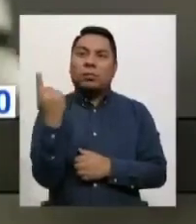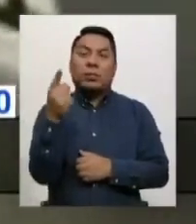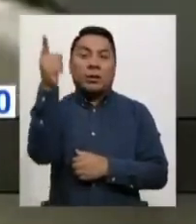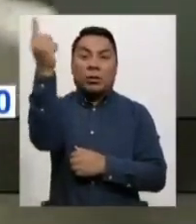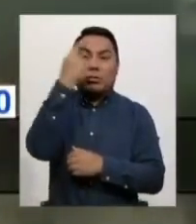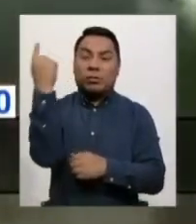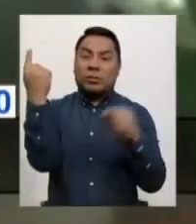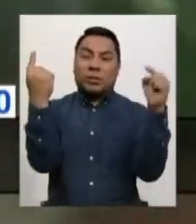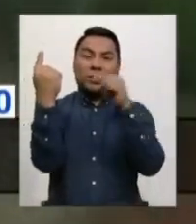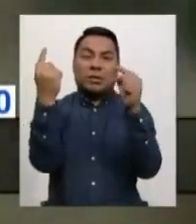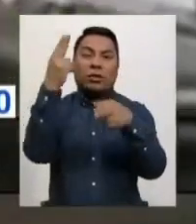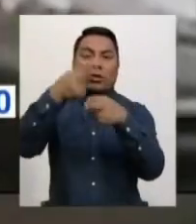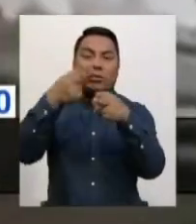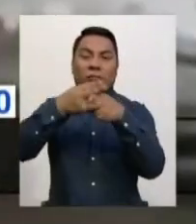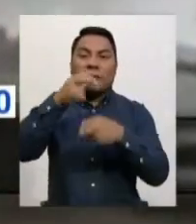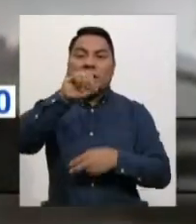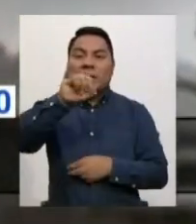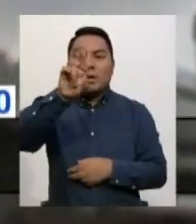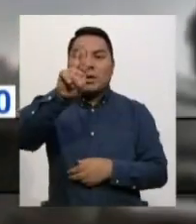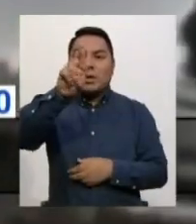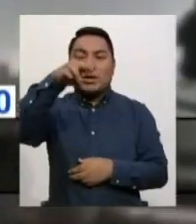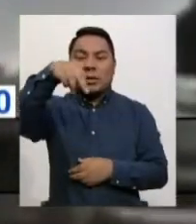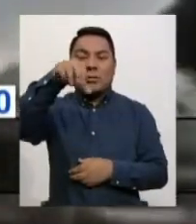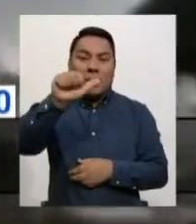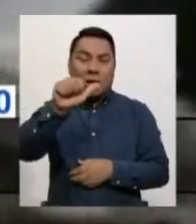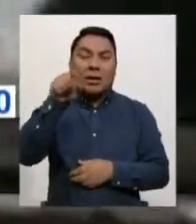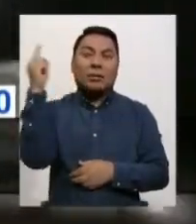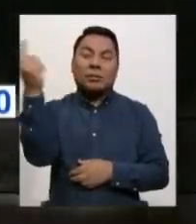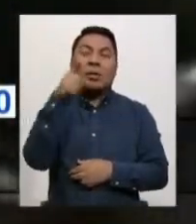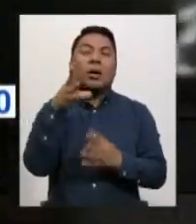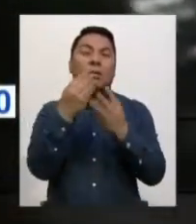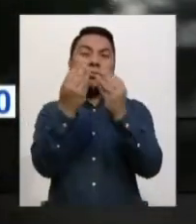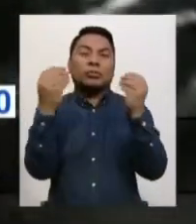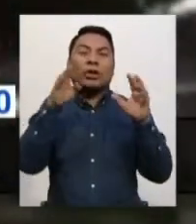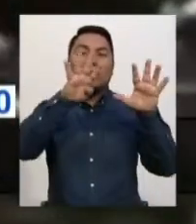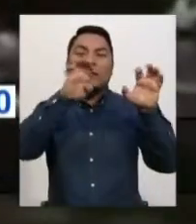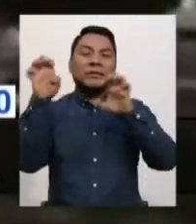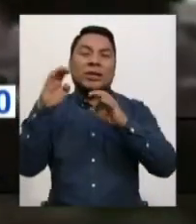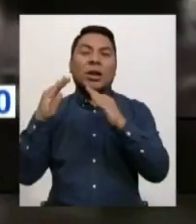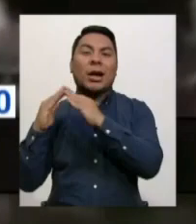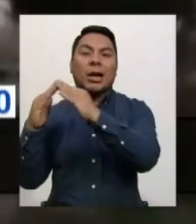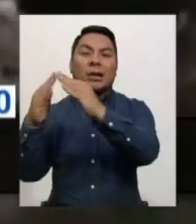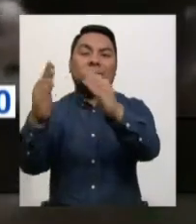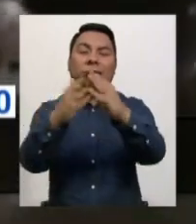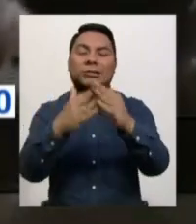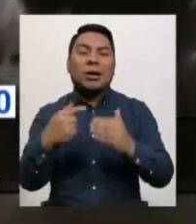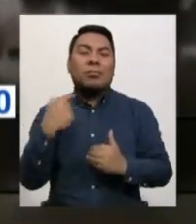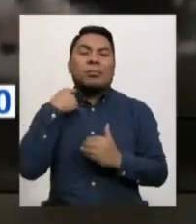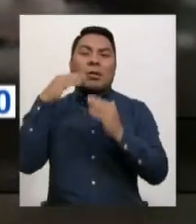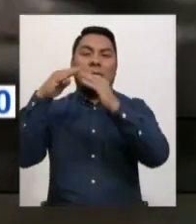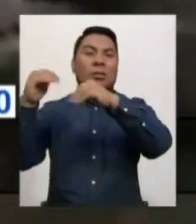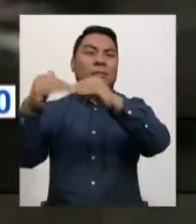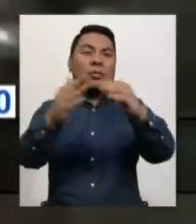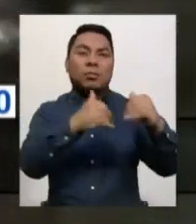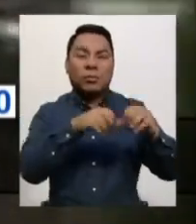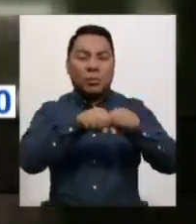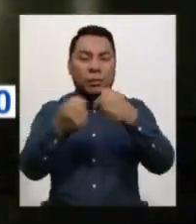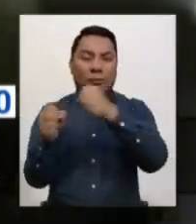el 95% de las casas de la isla están afectadas y dice que esto no es una hipérbole, que